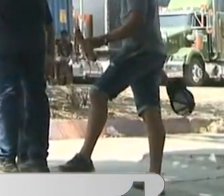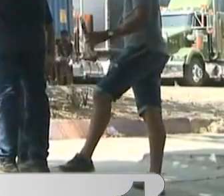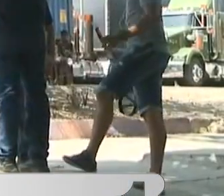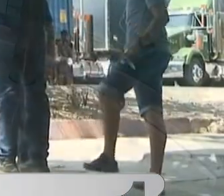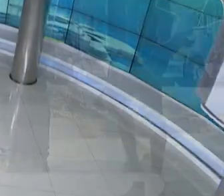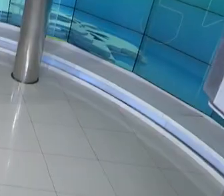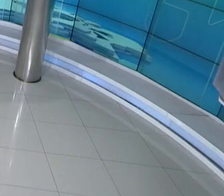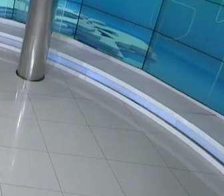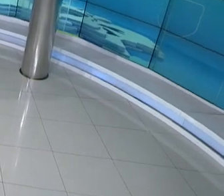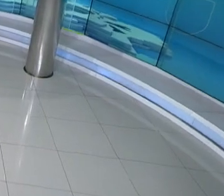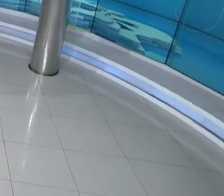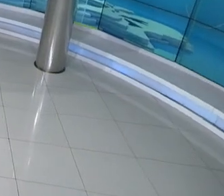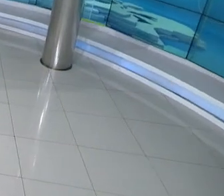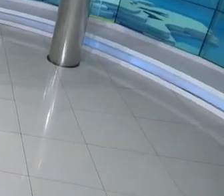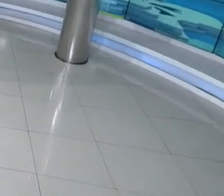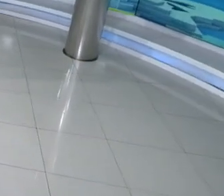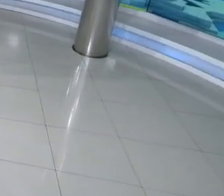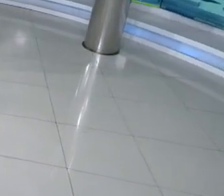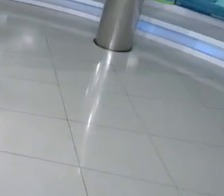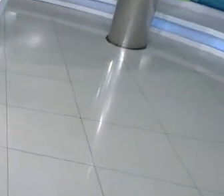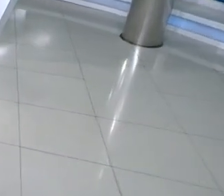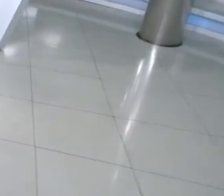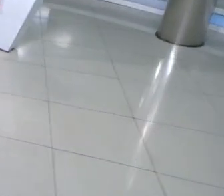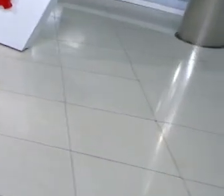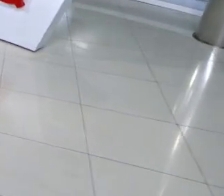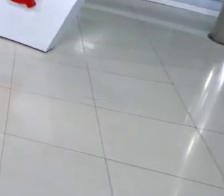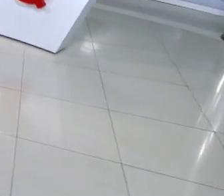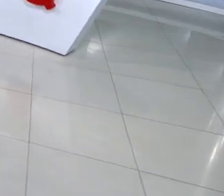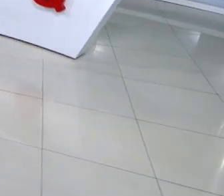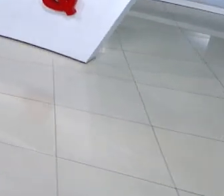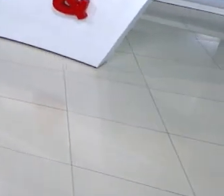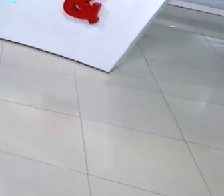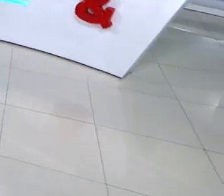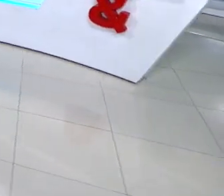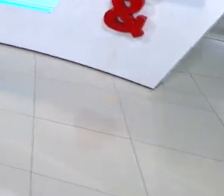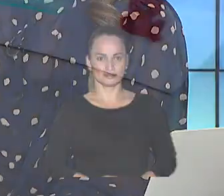Cartagena. Con Luisa Tobo.